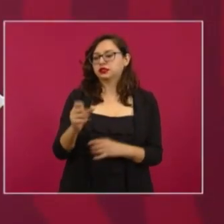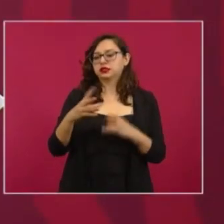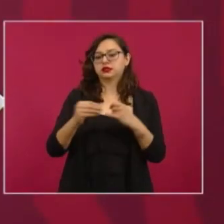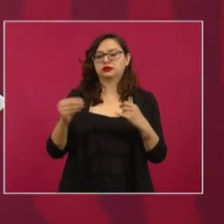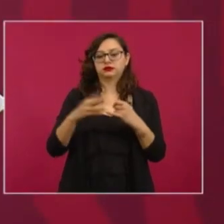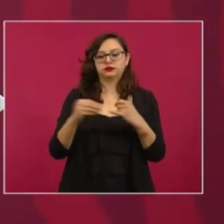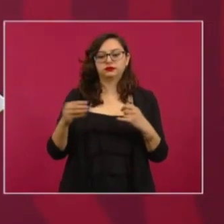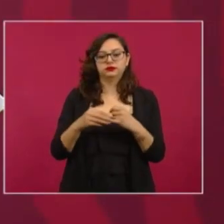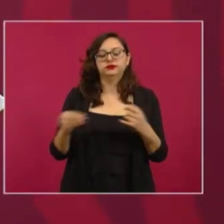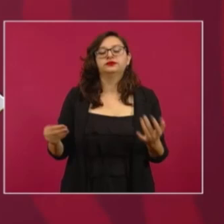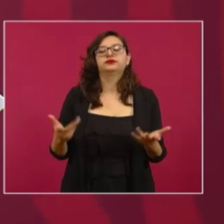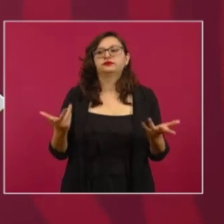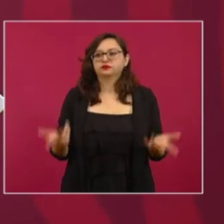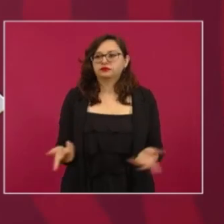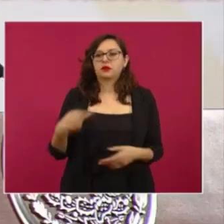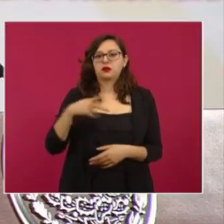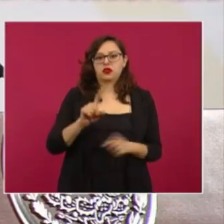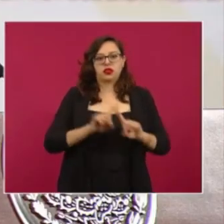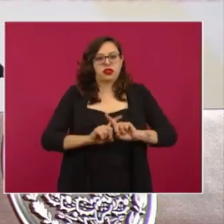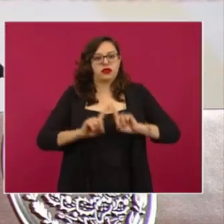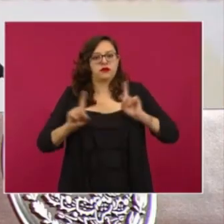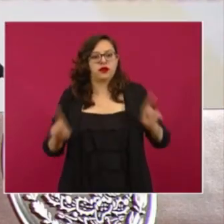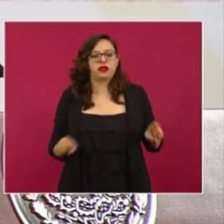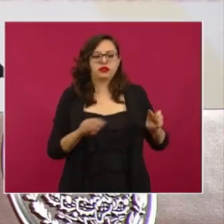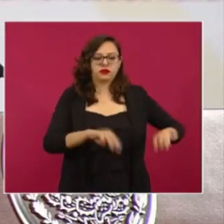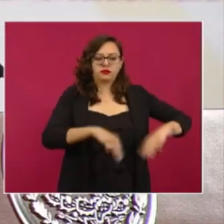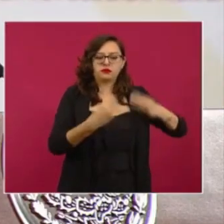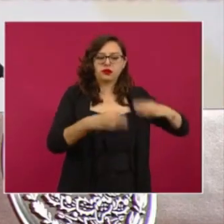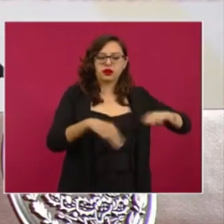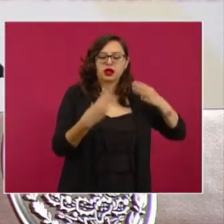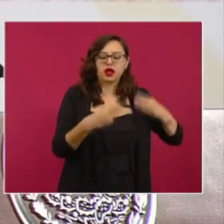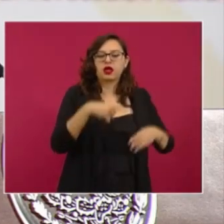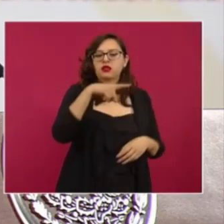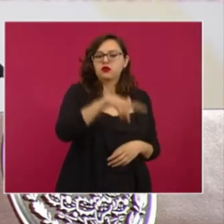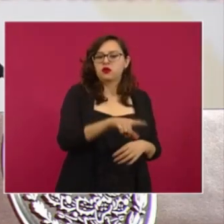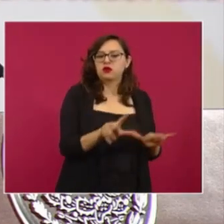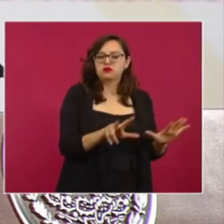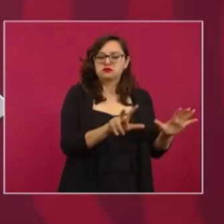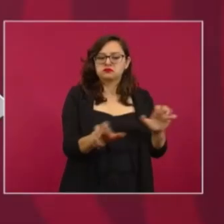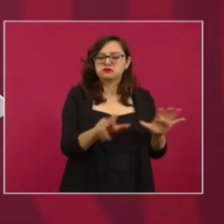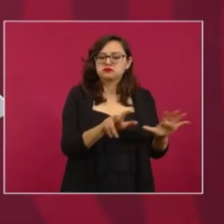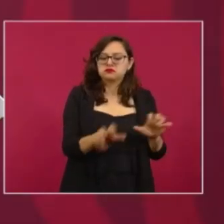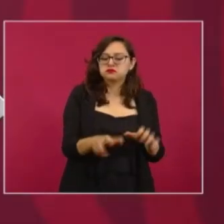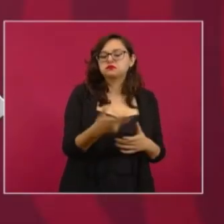1,001 pesos con 60 centavos, cuando tenemos opciones como la Central de Abastos de Villahermosa, Tabasco, a